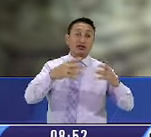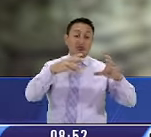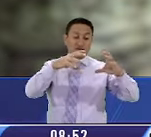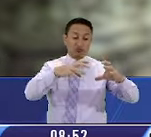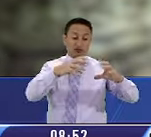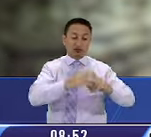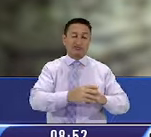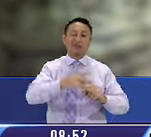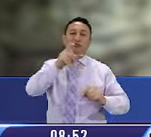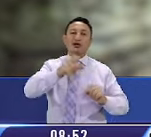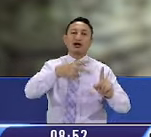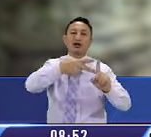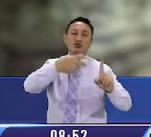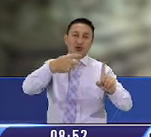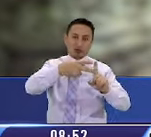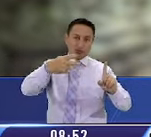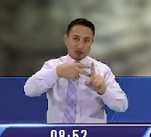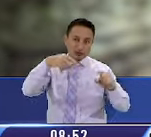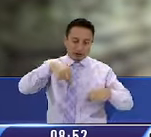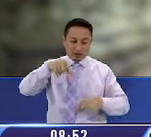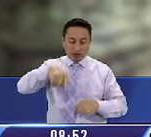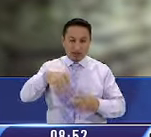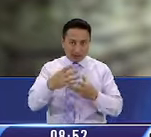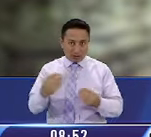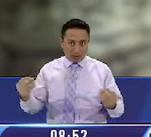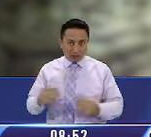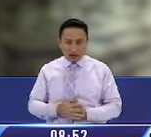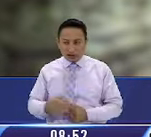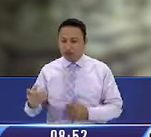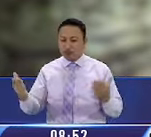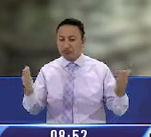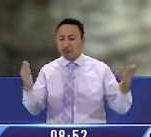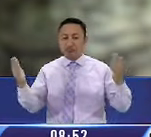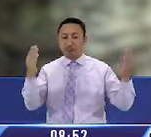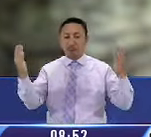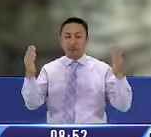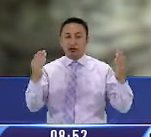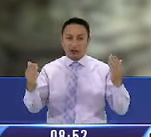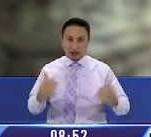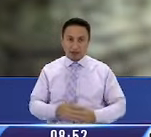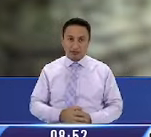también con las personas tal vez que tenemos desaparecidos por el sector y poder determinar